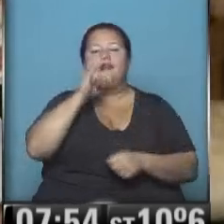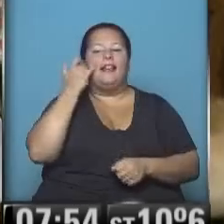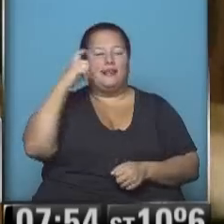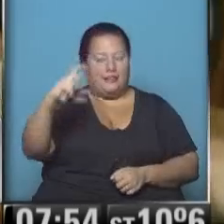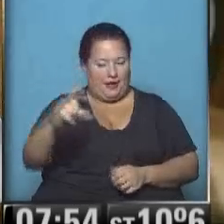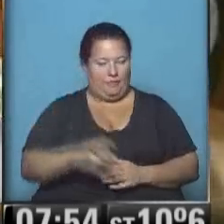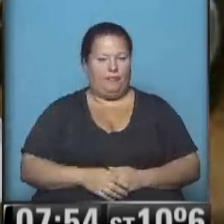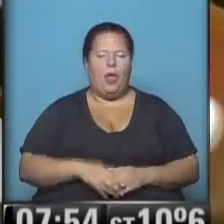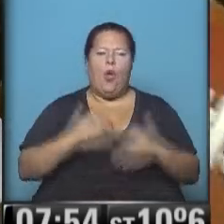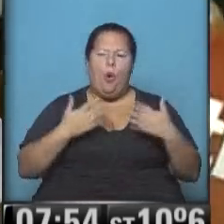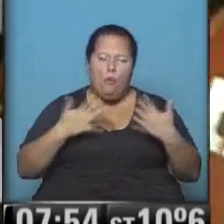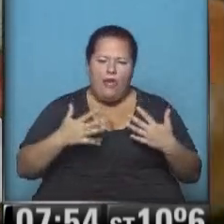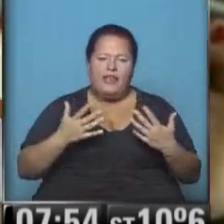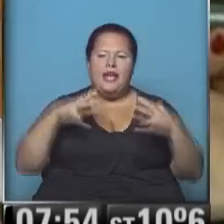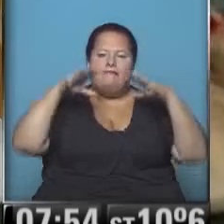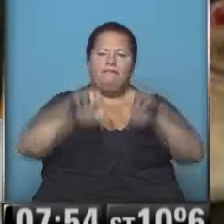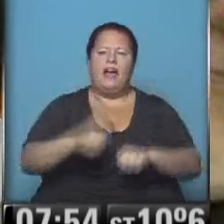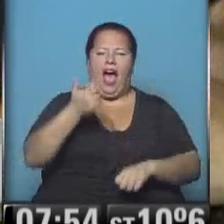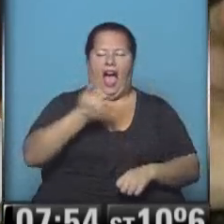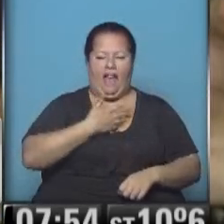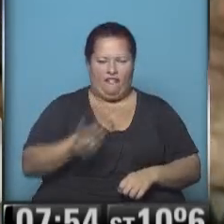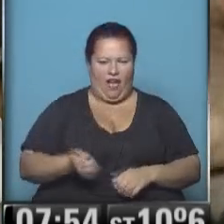Aníbal, ¿existe la posibilidad de allanar la AFA?